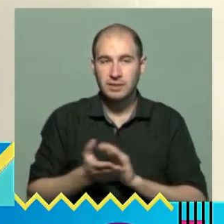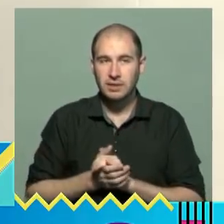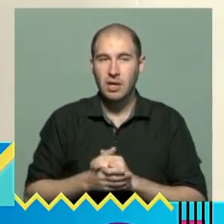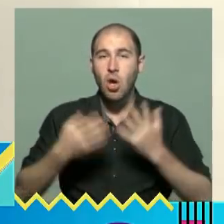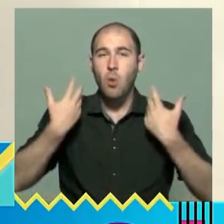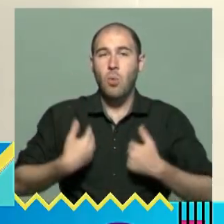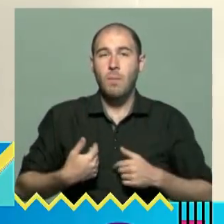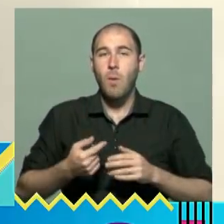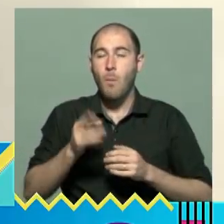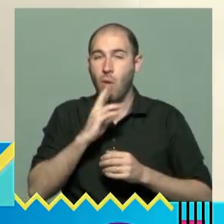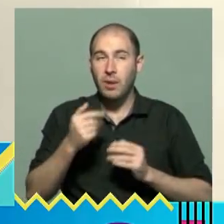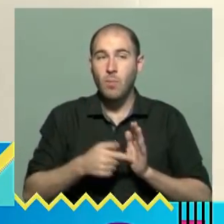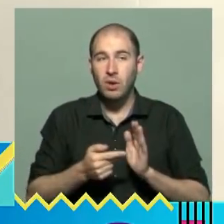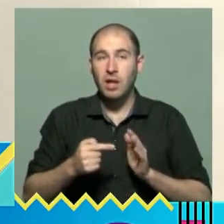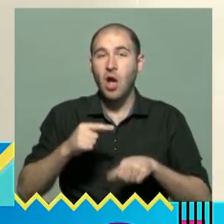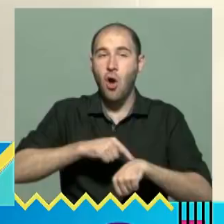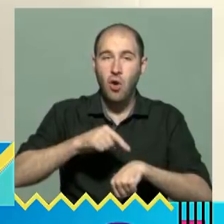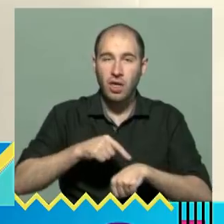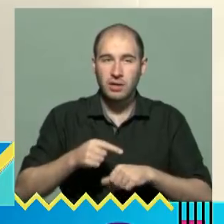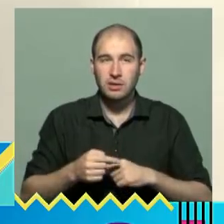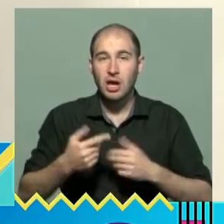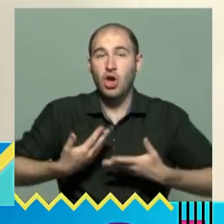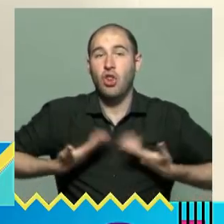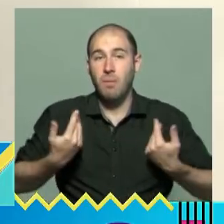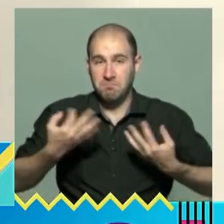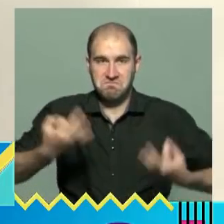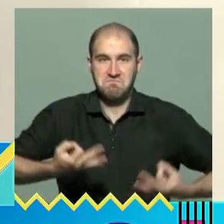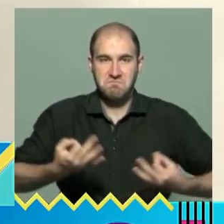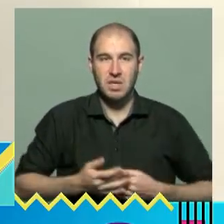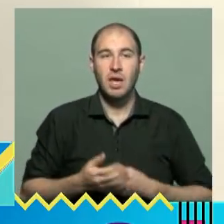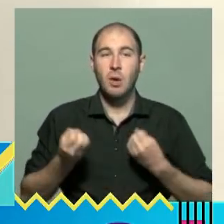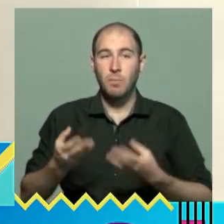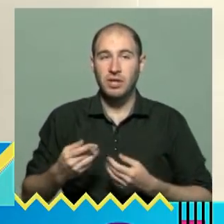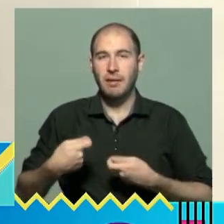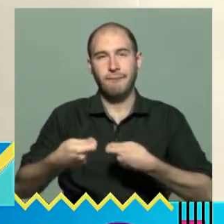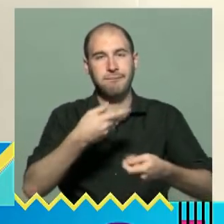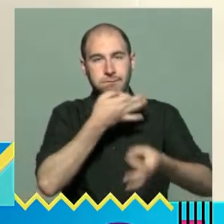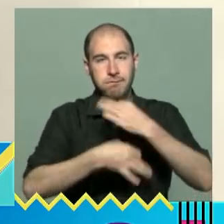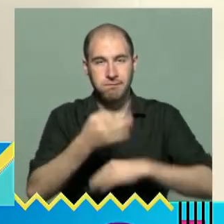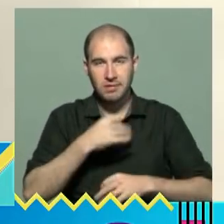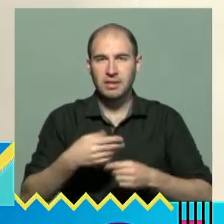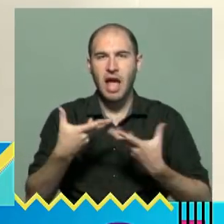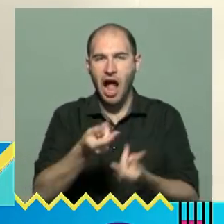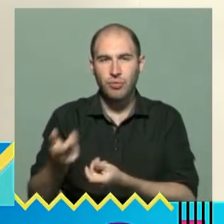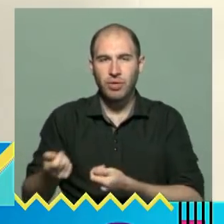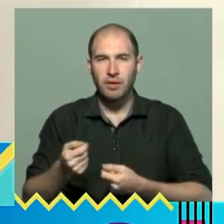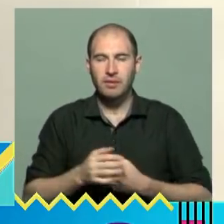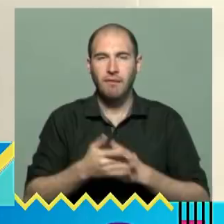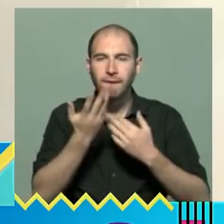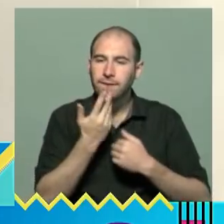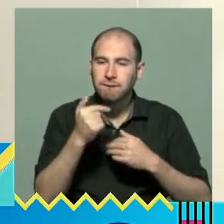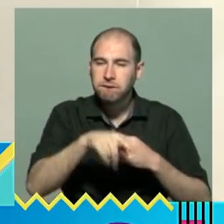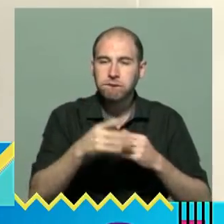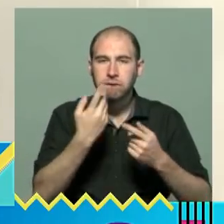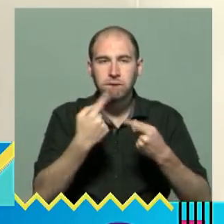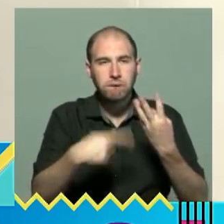el cuerpo a una mujer a determinada hora sin ropa está bien porque es mercado, porque sirve para satisfacer un montón